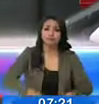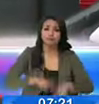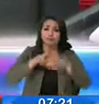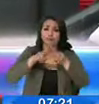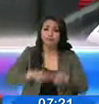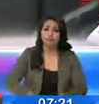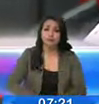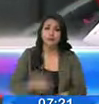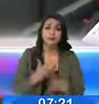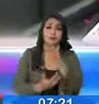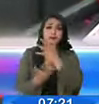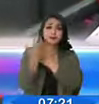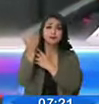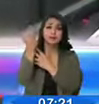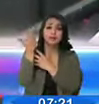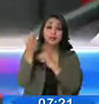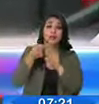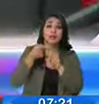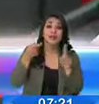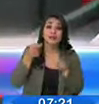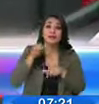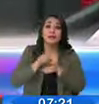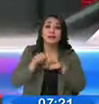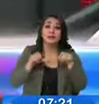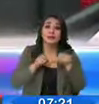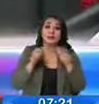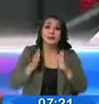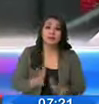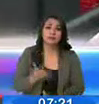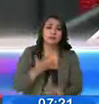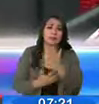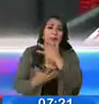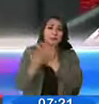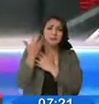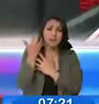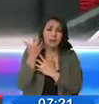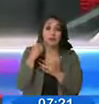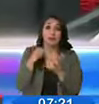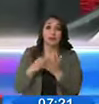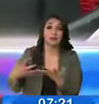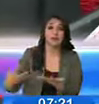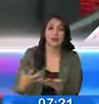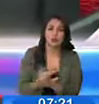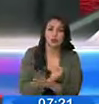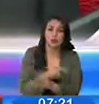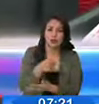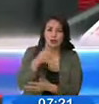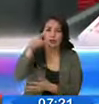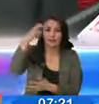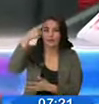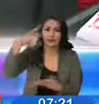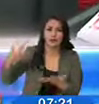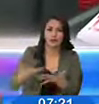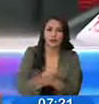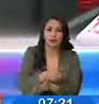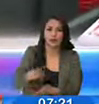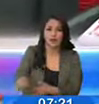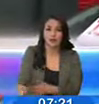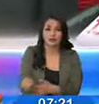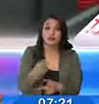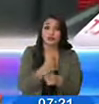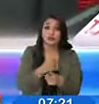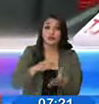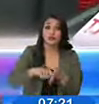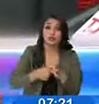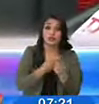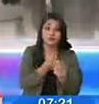el historial, desde las administraciones que han pasado, desde la incautación, y justamente eso, estamos esperando un informe de Contraloría